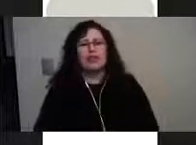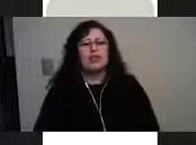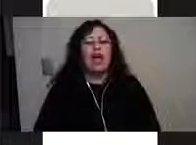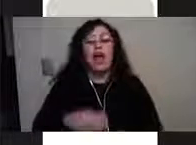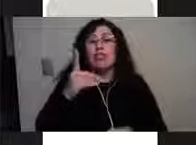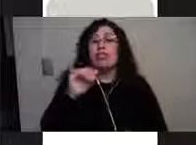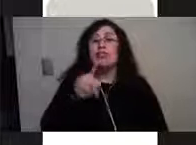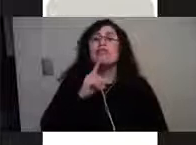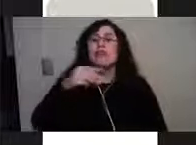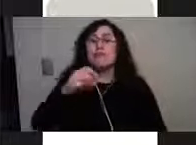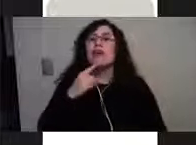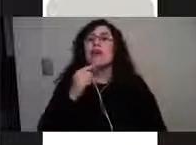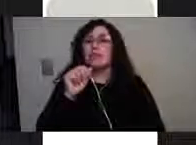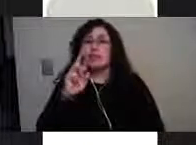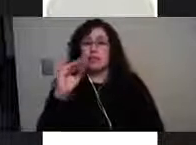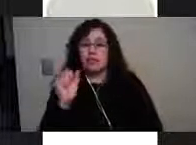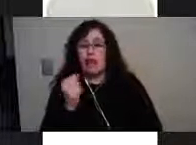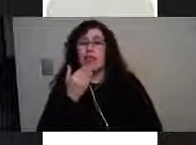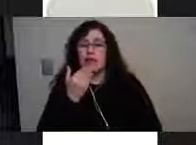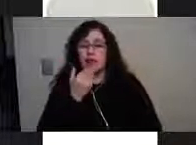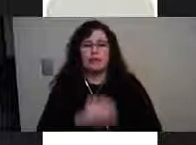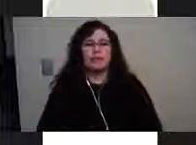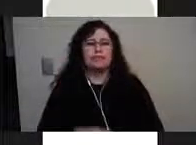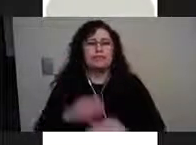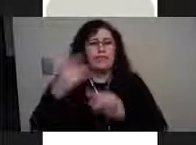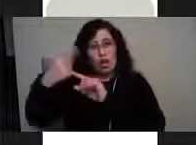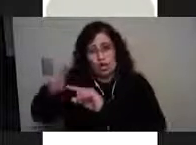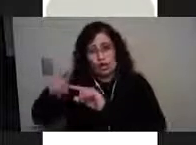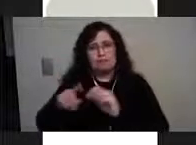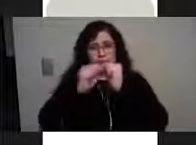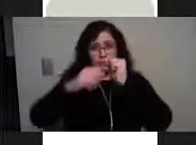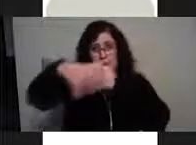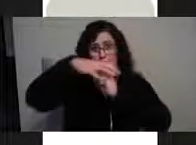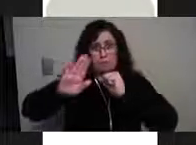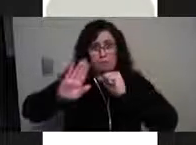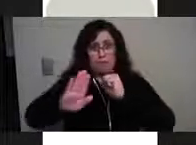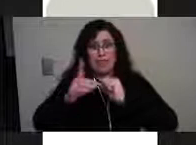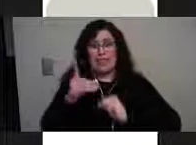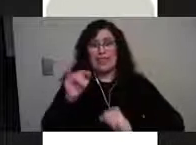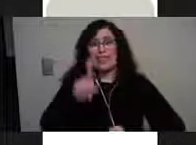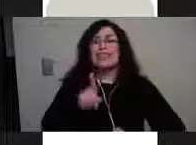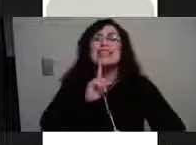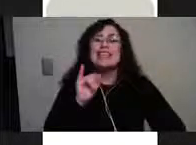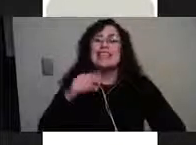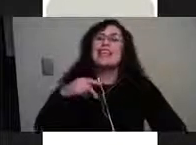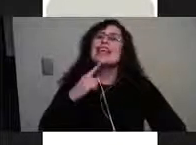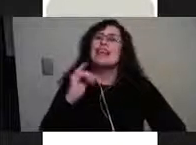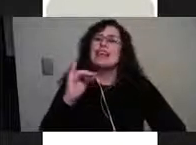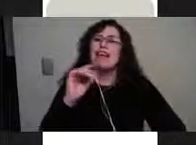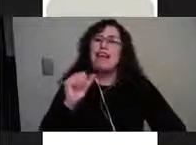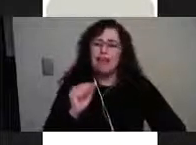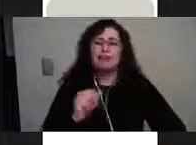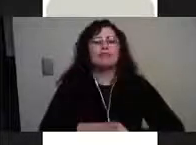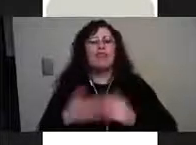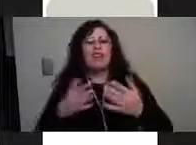Dismetría, y la PC disquinética, que en general el tono muscular es fluctuante, hay cambios bruscos ¿cierto? De